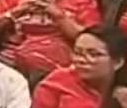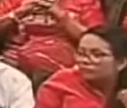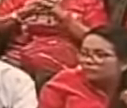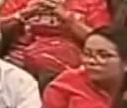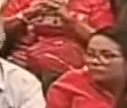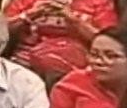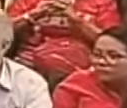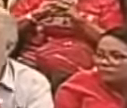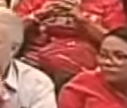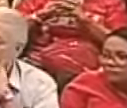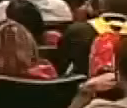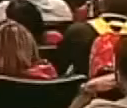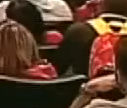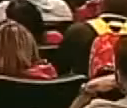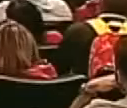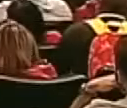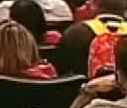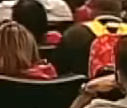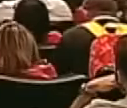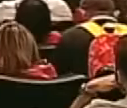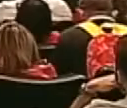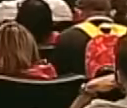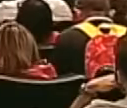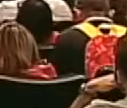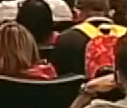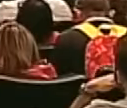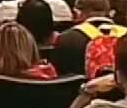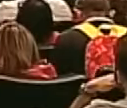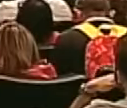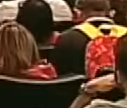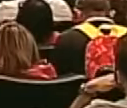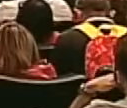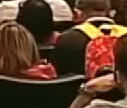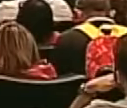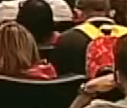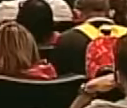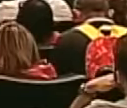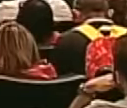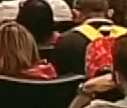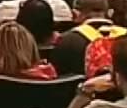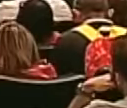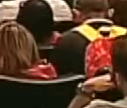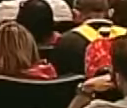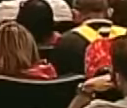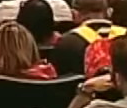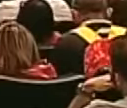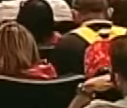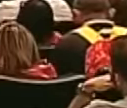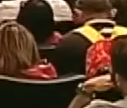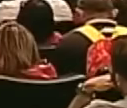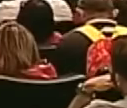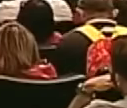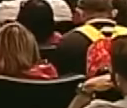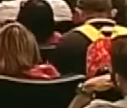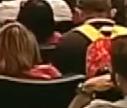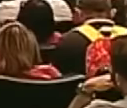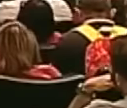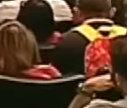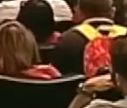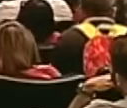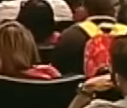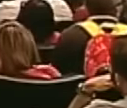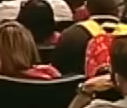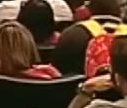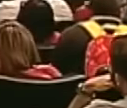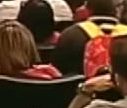la conciliación. ¿Conciliación? Nos odian. Nos